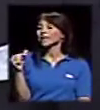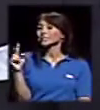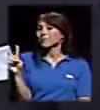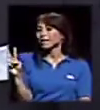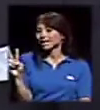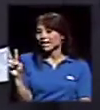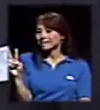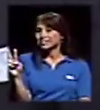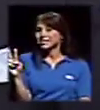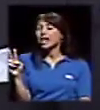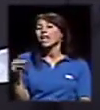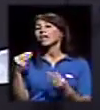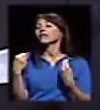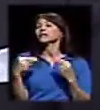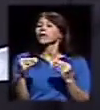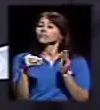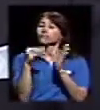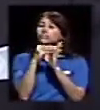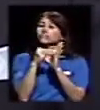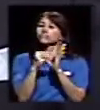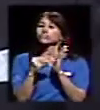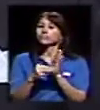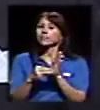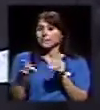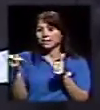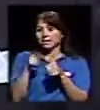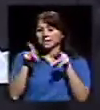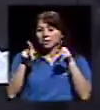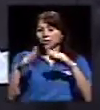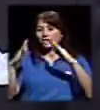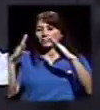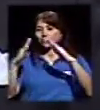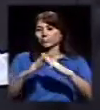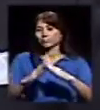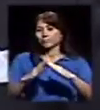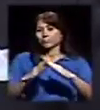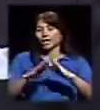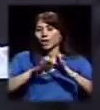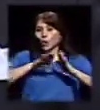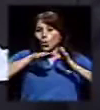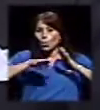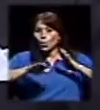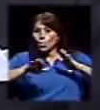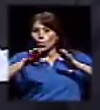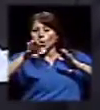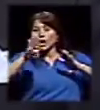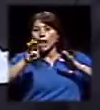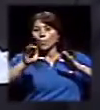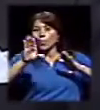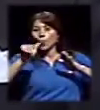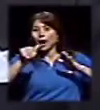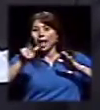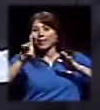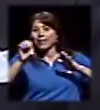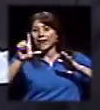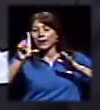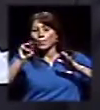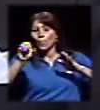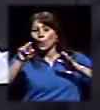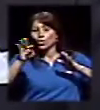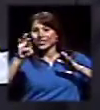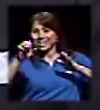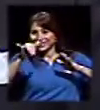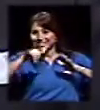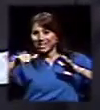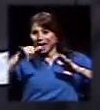primeros habitantes, ¿verdad?, de la Boca del Monte, y se va desarrollando